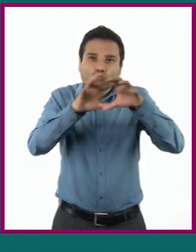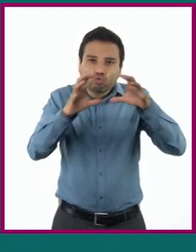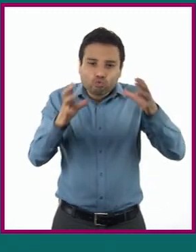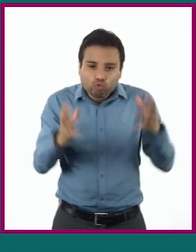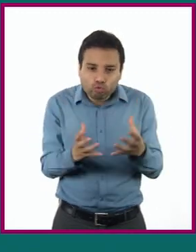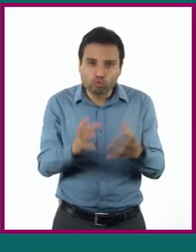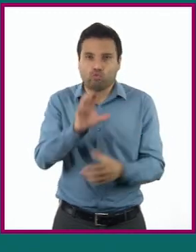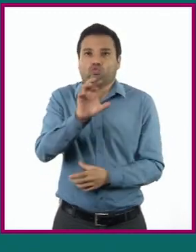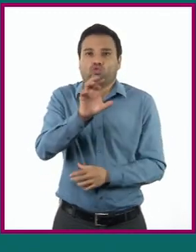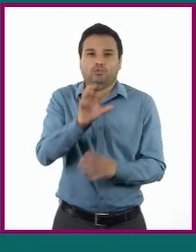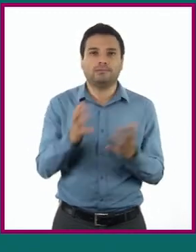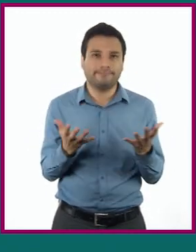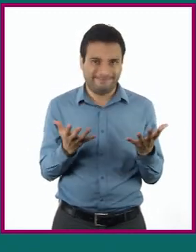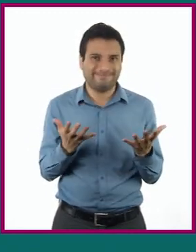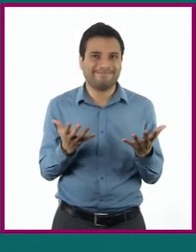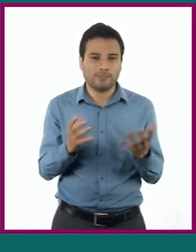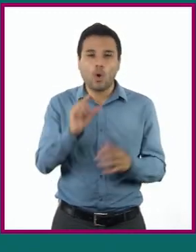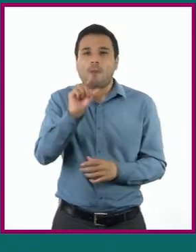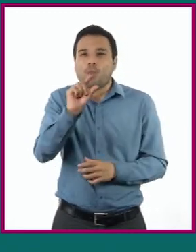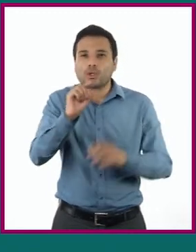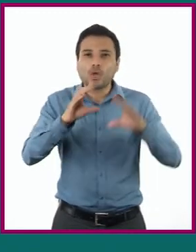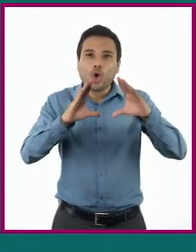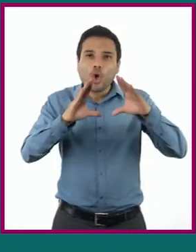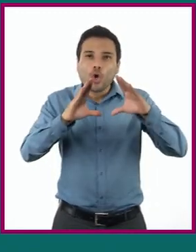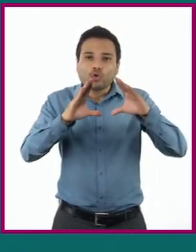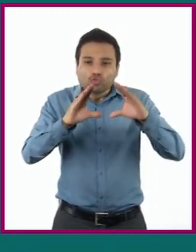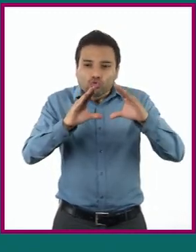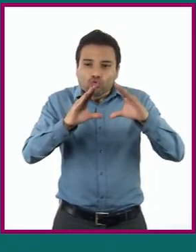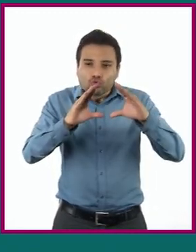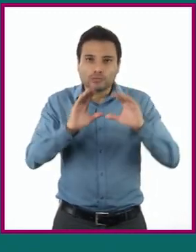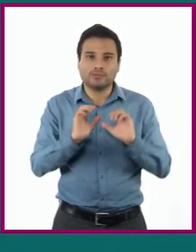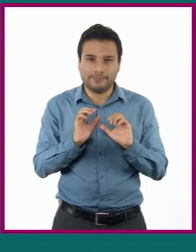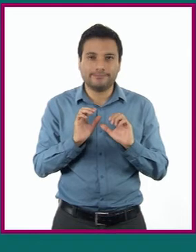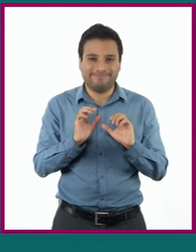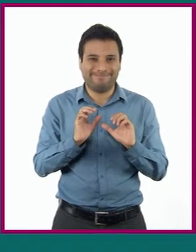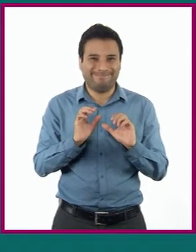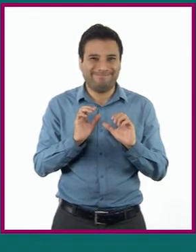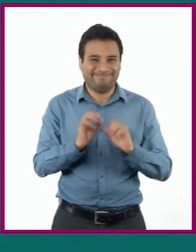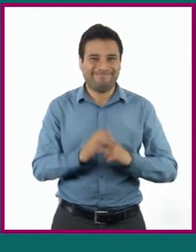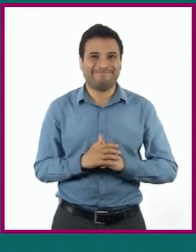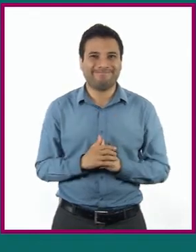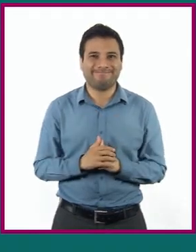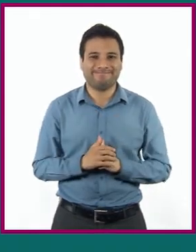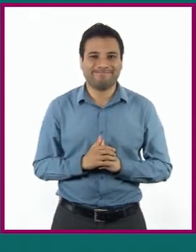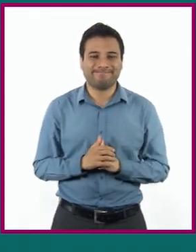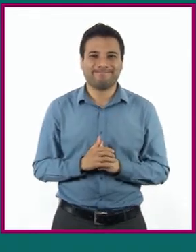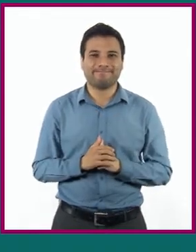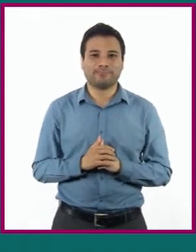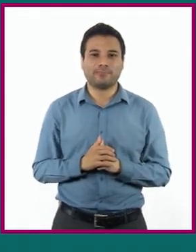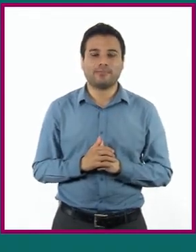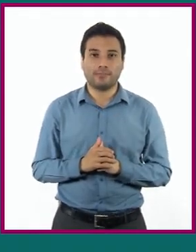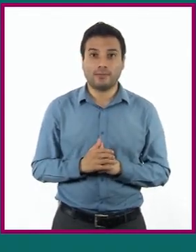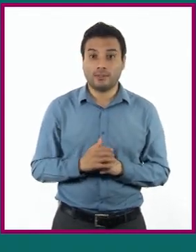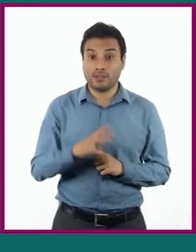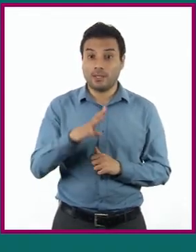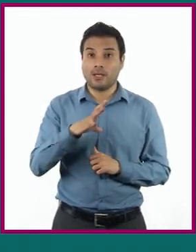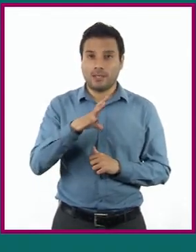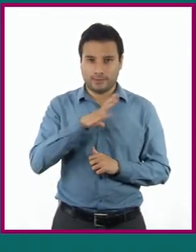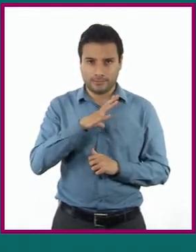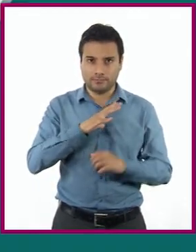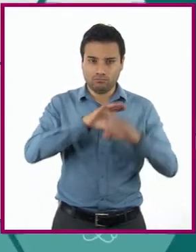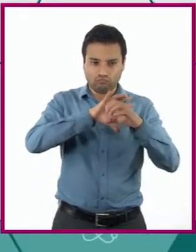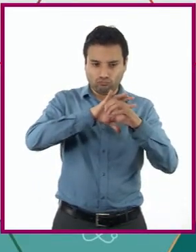esfera ligeramente achatada en los polos y abultada en el ecuador. Además, tiene una